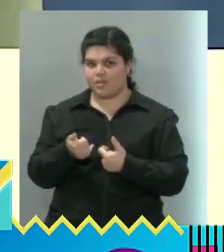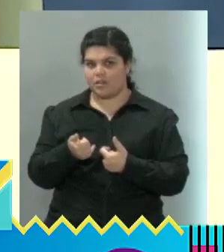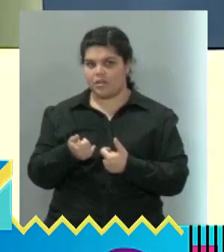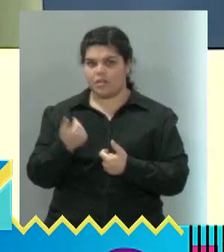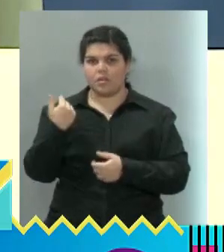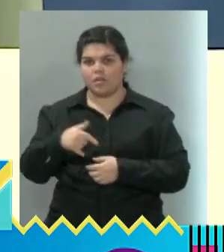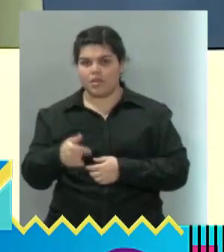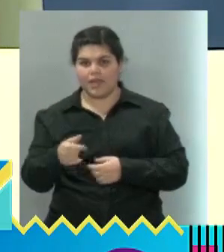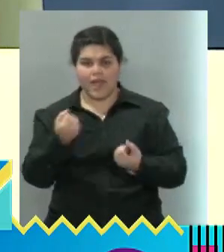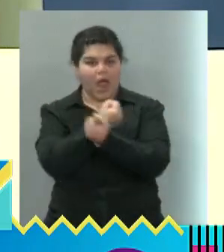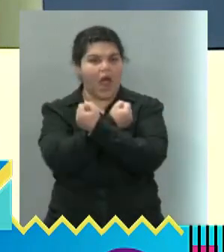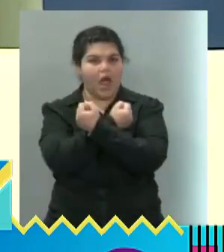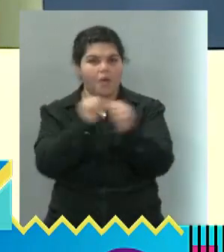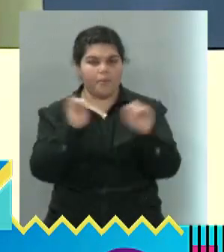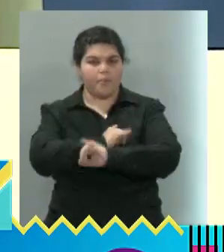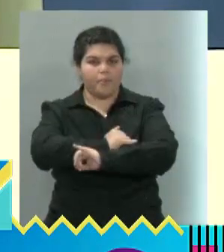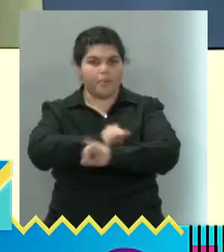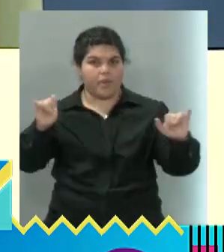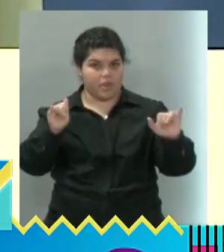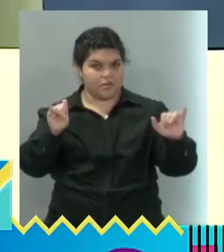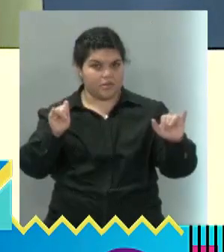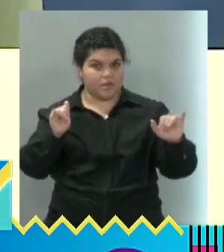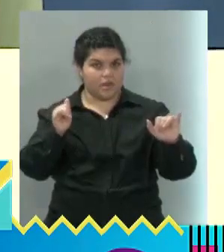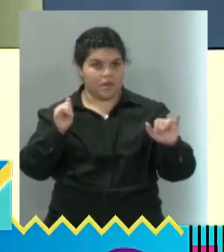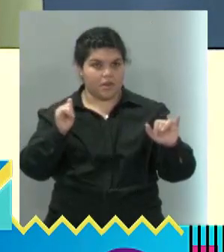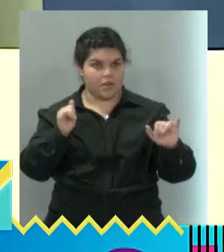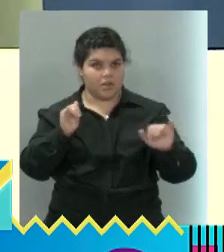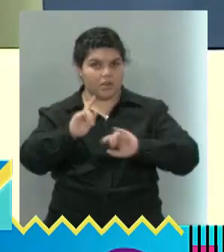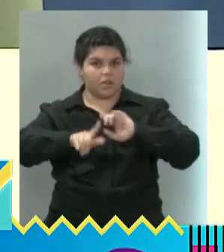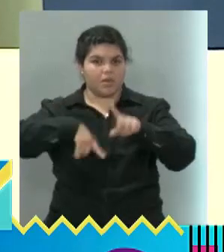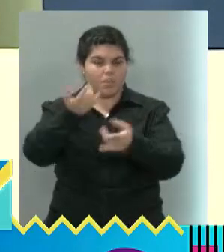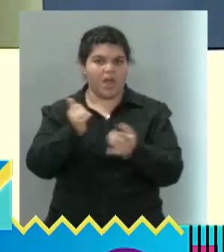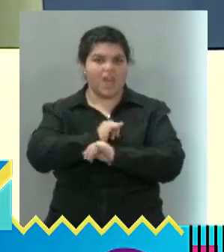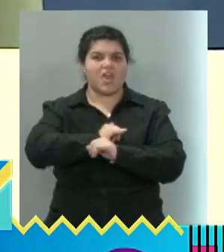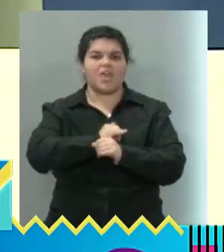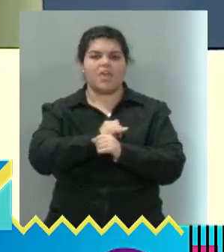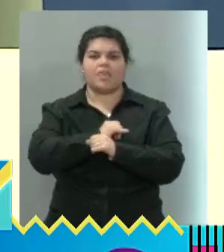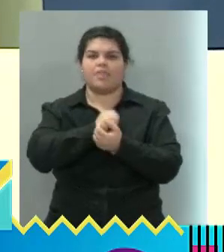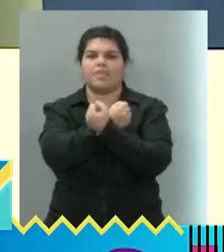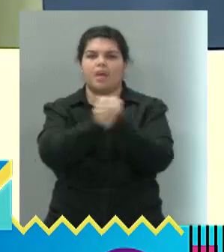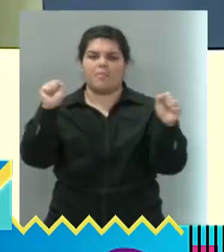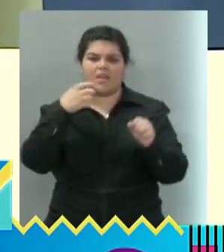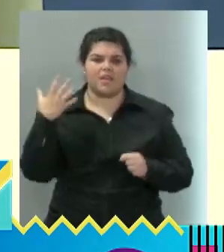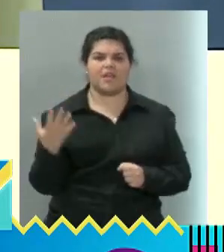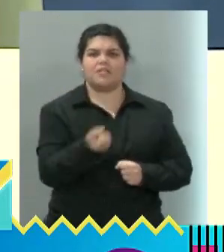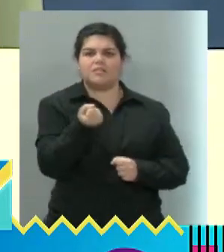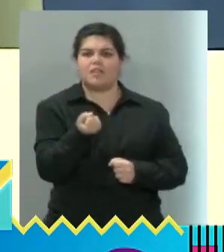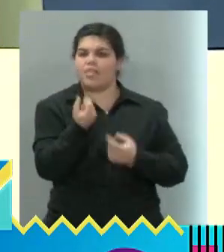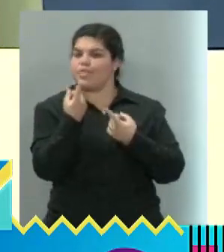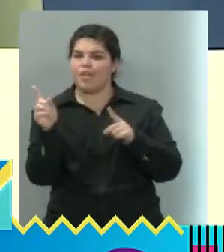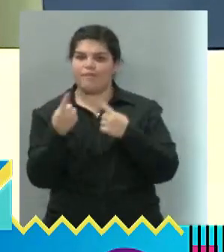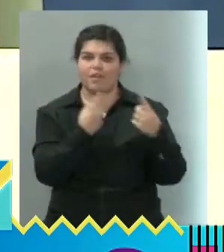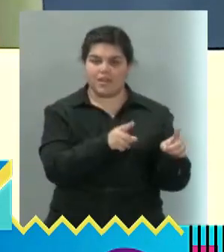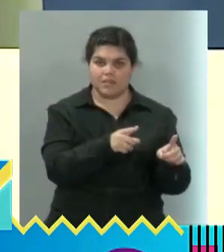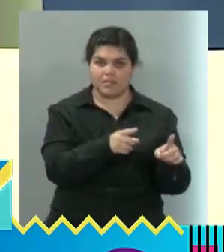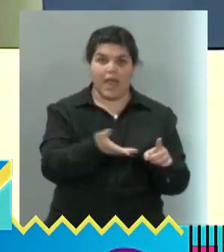proclamar la independencia, y otra cosa era conseguir la independencia. Es decir, hubo un tiempo entre que